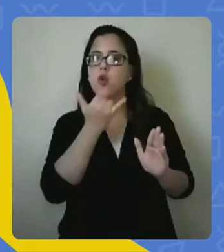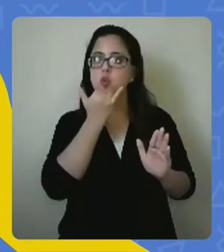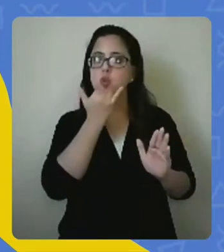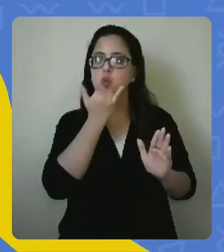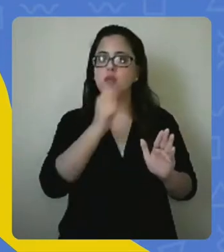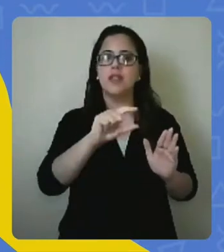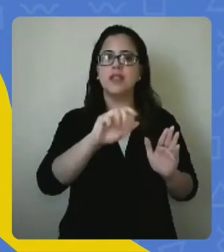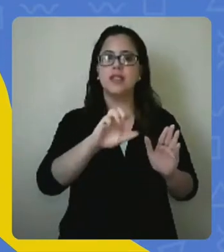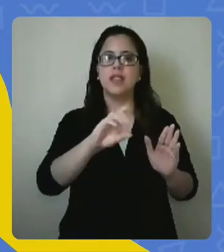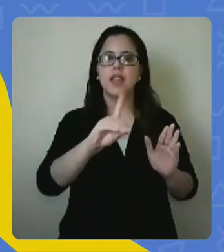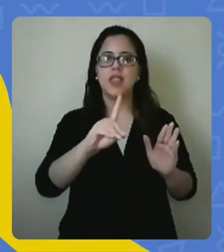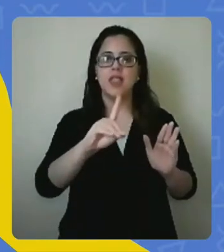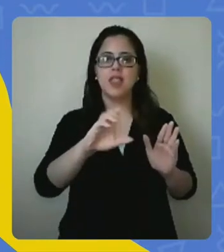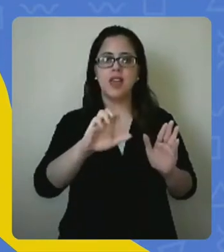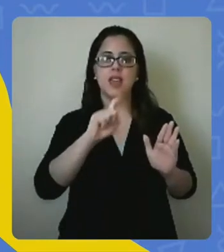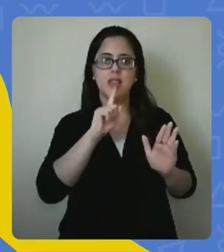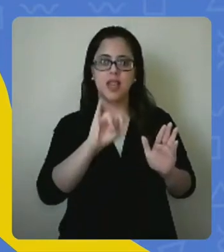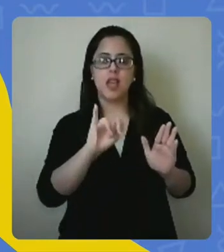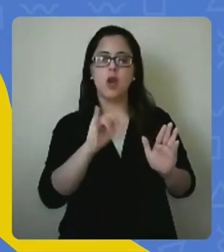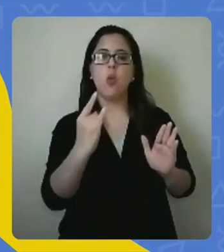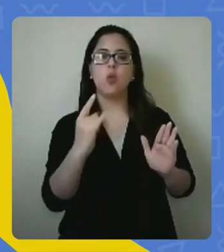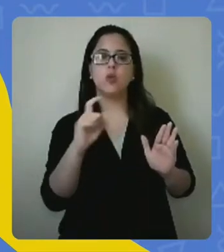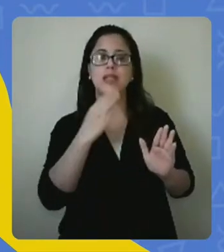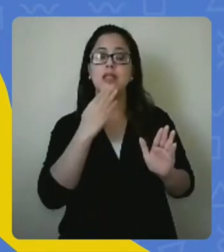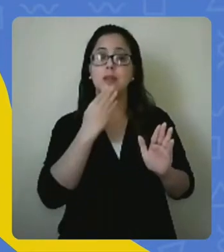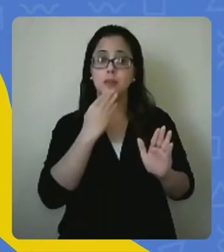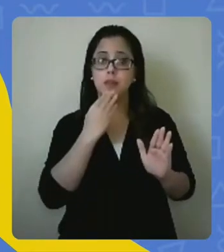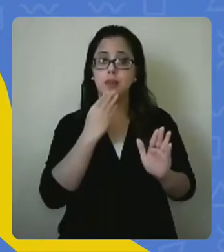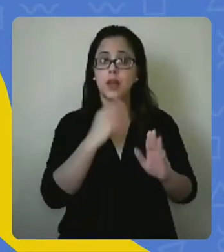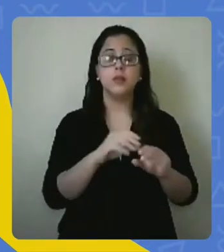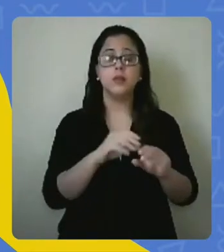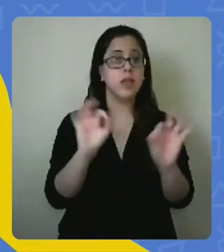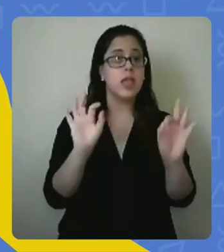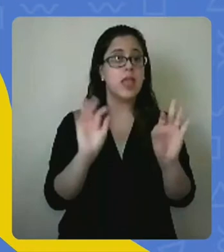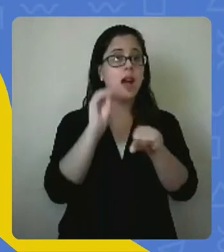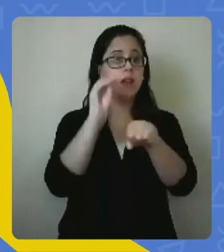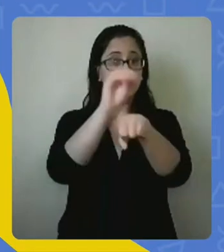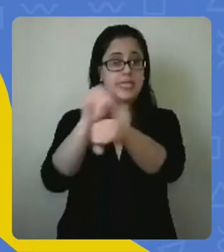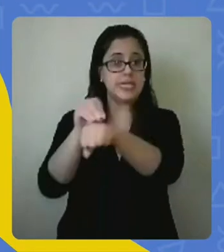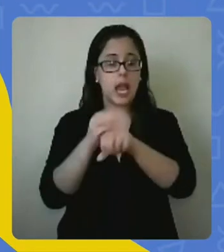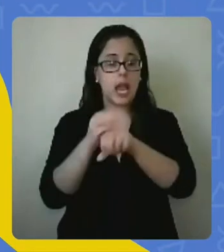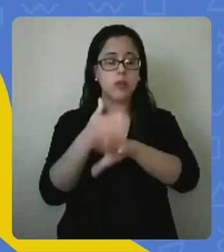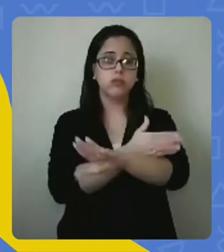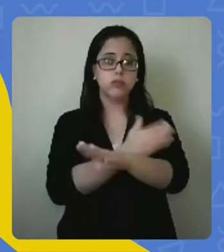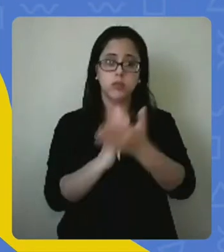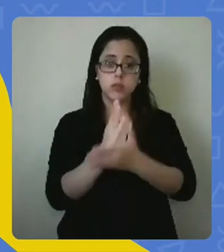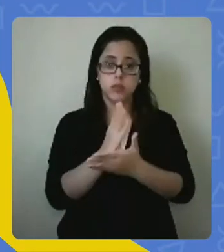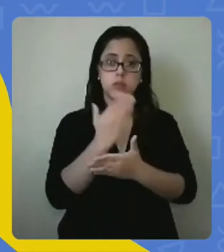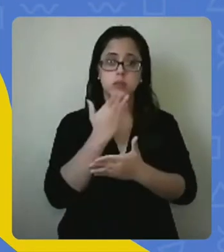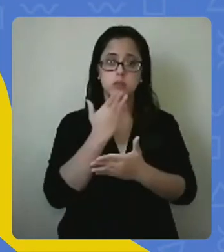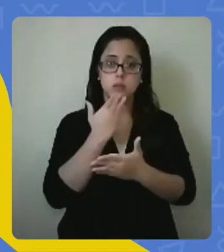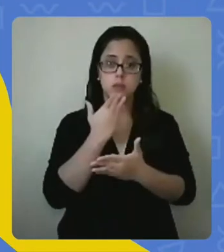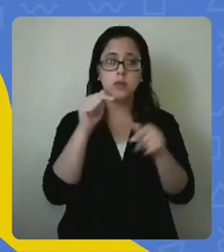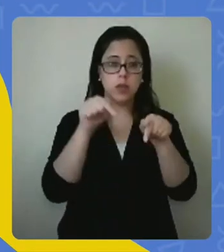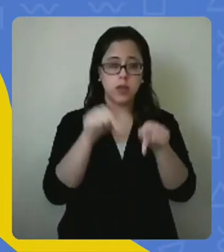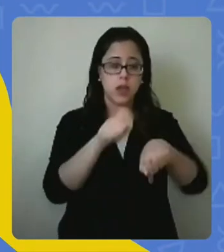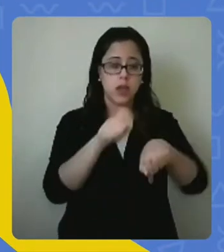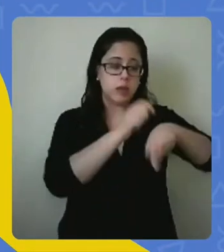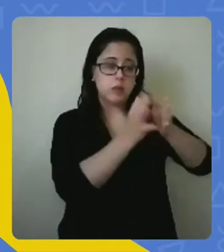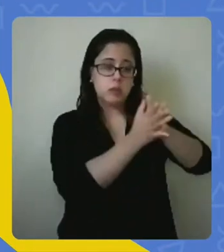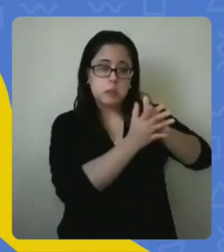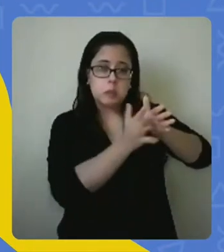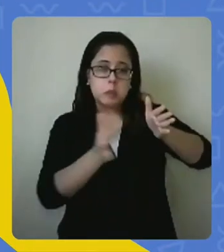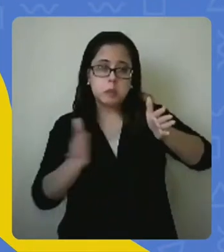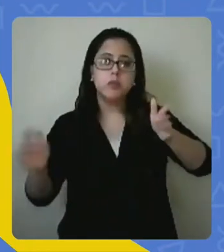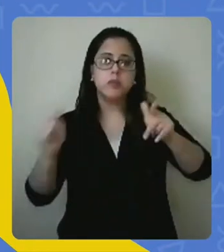CDTUC. Además, queremos señalarles que antes de partir y durante todo el trayecto de la transmisión, nos